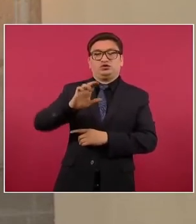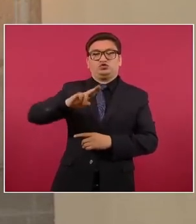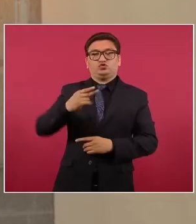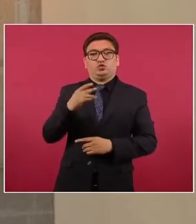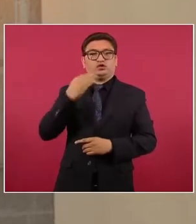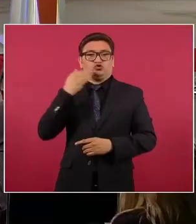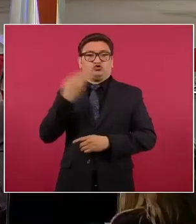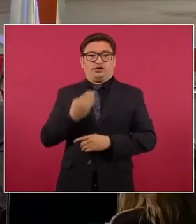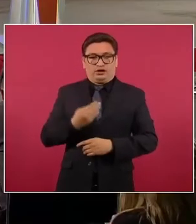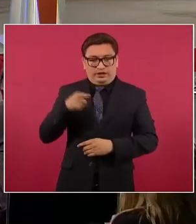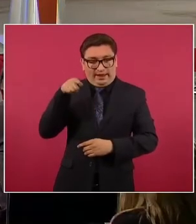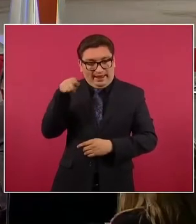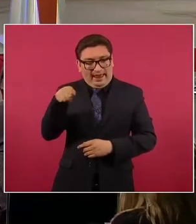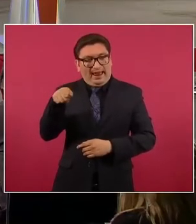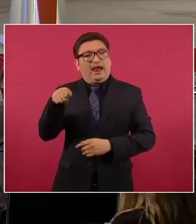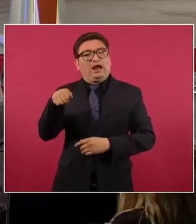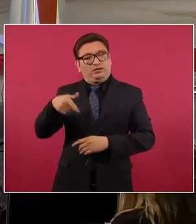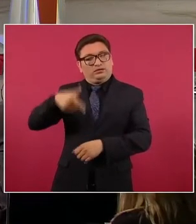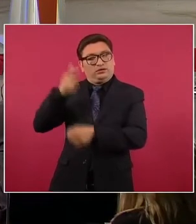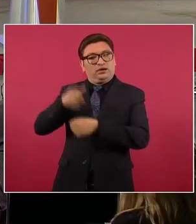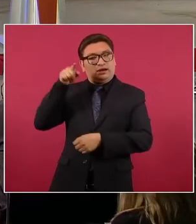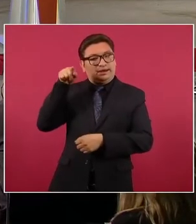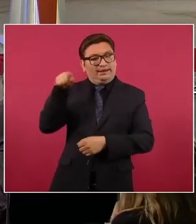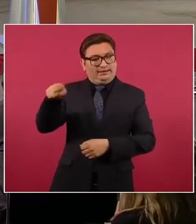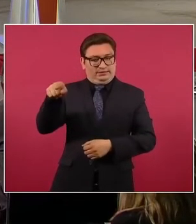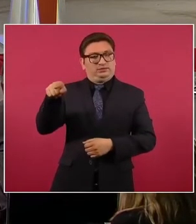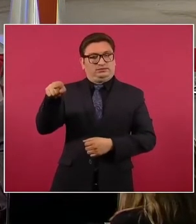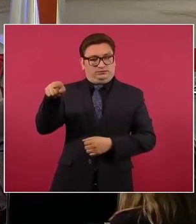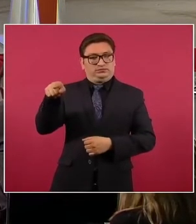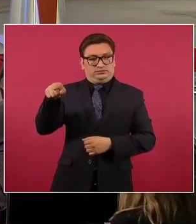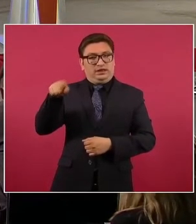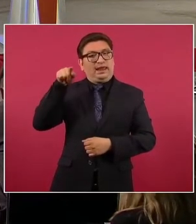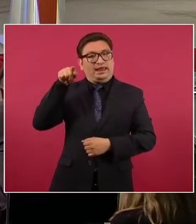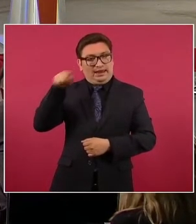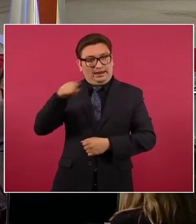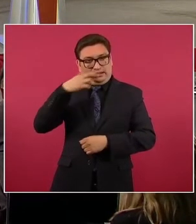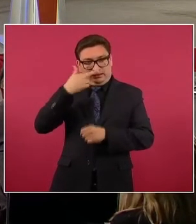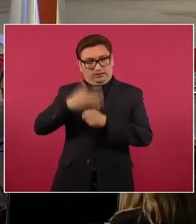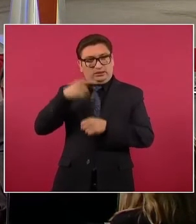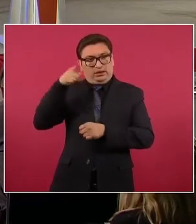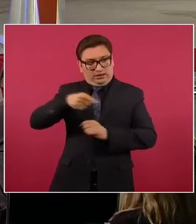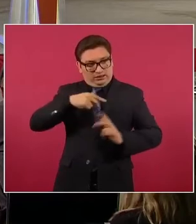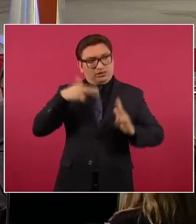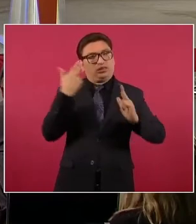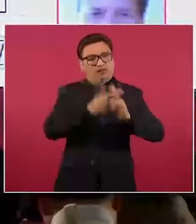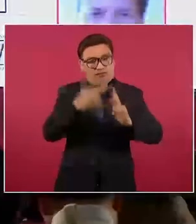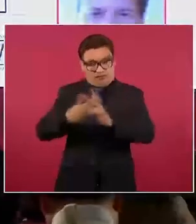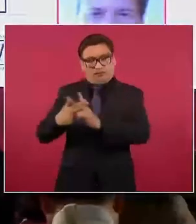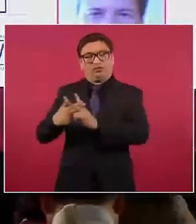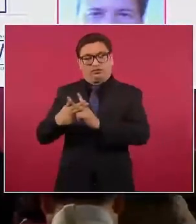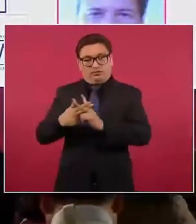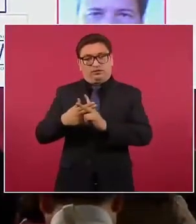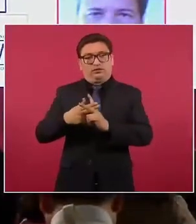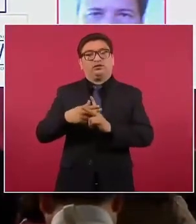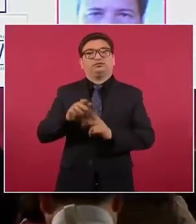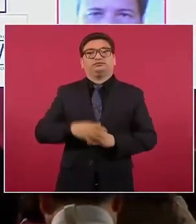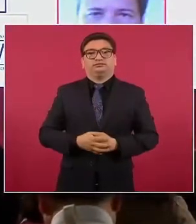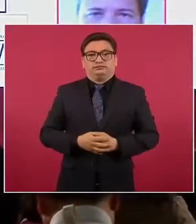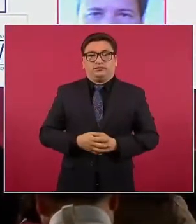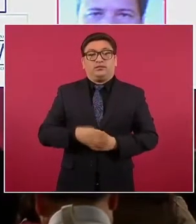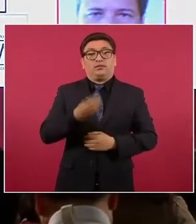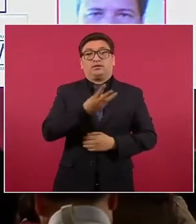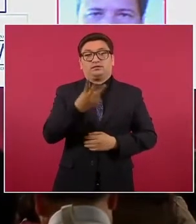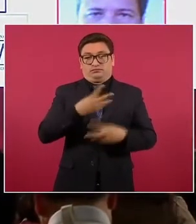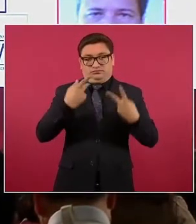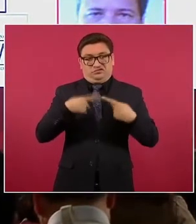quien está señalado e imputado como autor del delito de homicidio calificado en agravio de